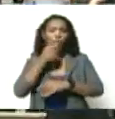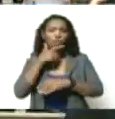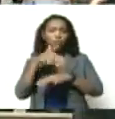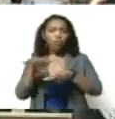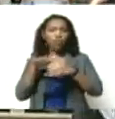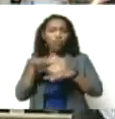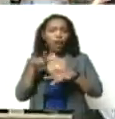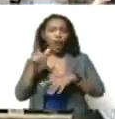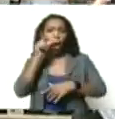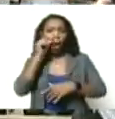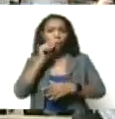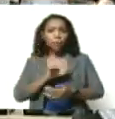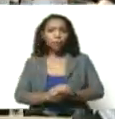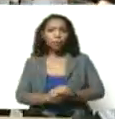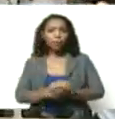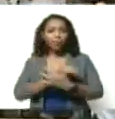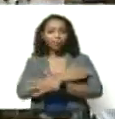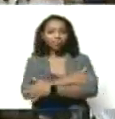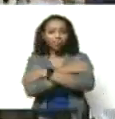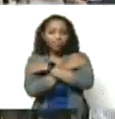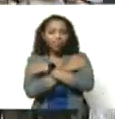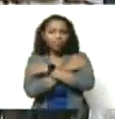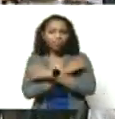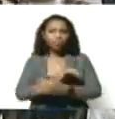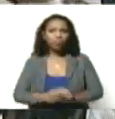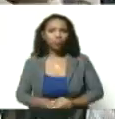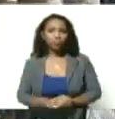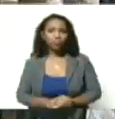es el hombre. Un abrazo.